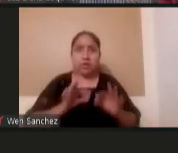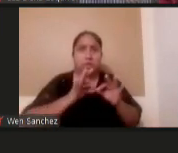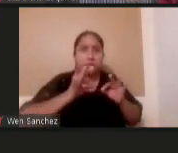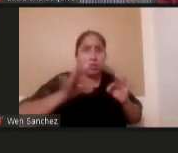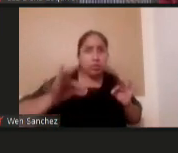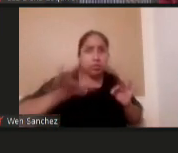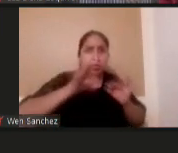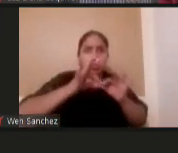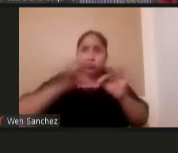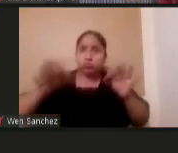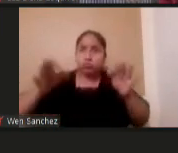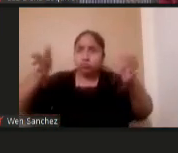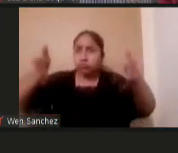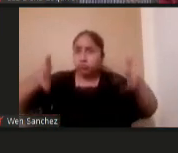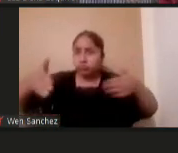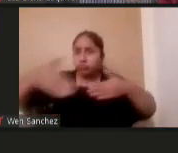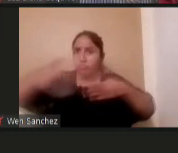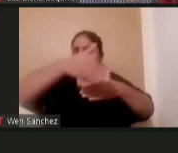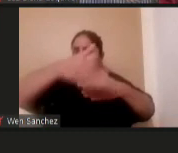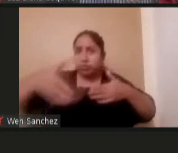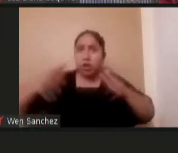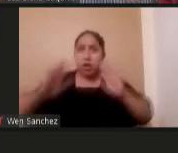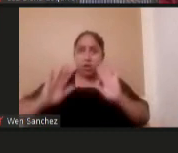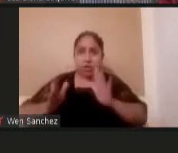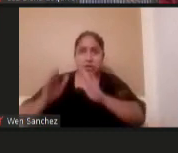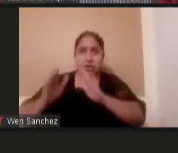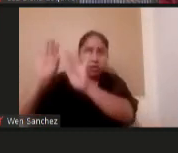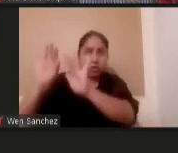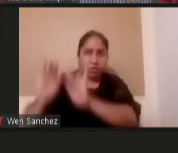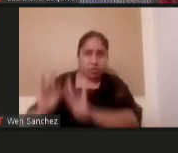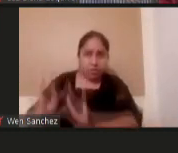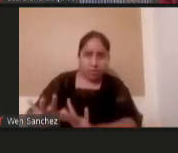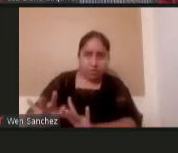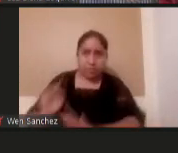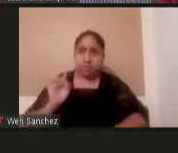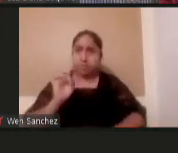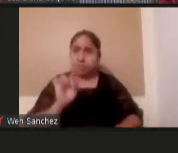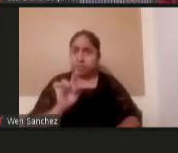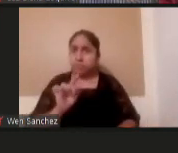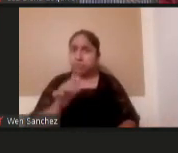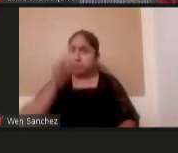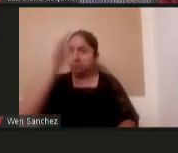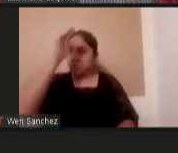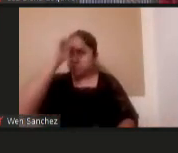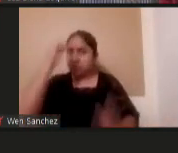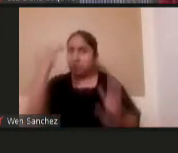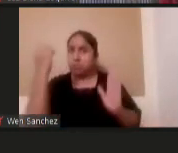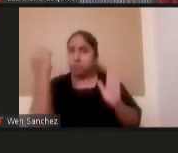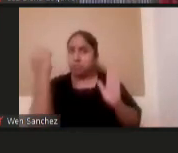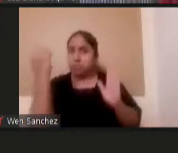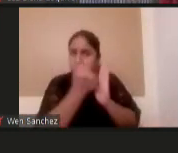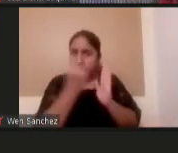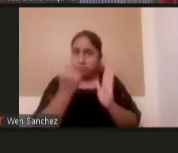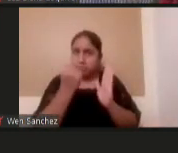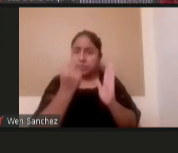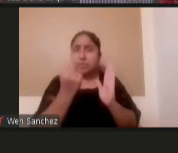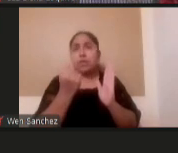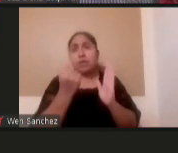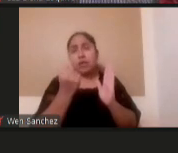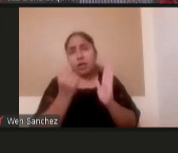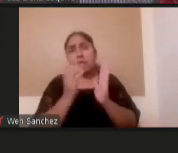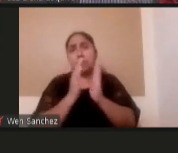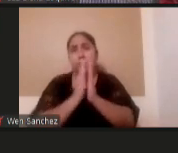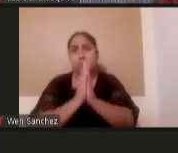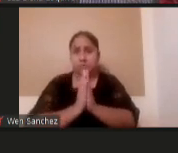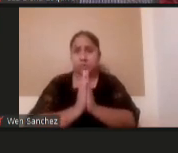el presente acuerdo. Segundo, una vez habiéndose autorizado la presente donación, procedas en consecuencia por conducto